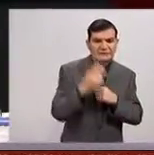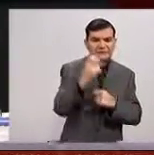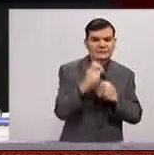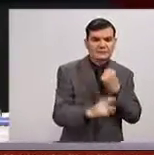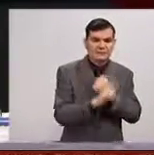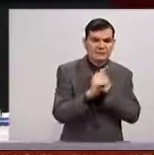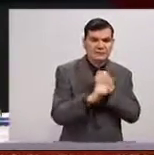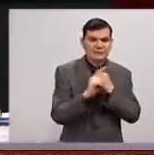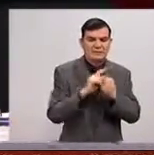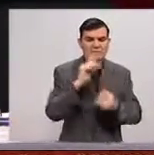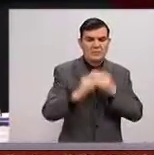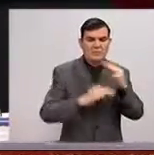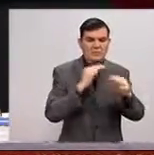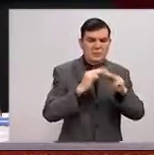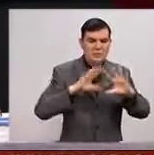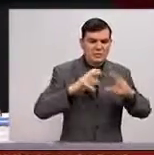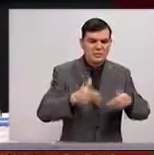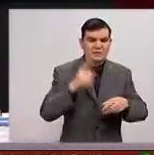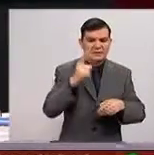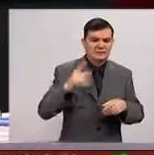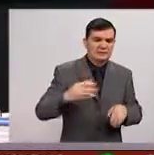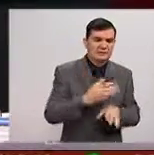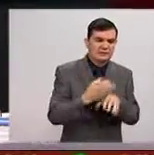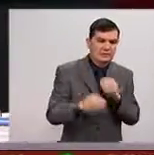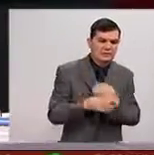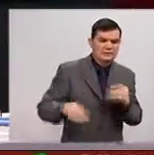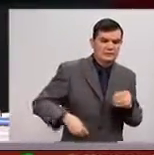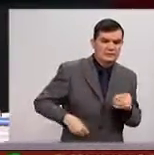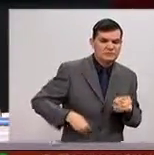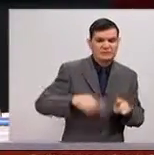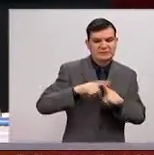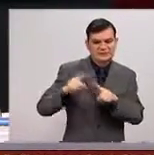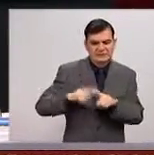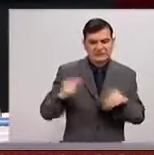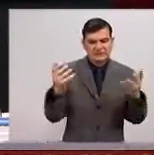extremismos en todo el mundo, las causas que están generando estos extremismos.